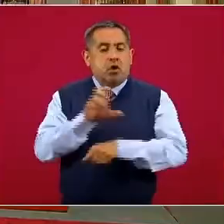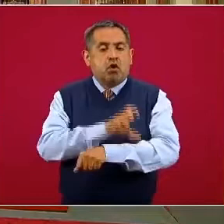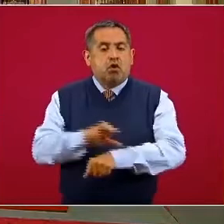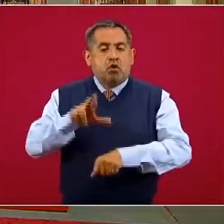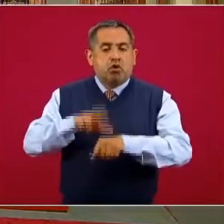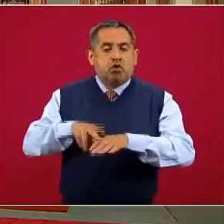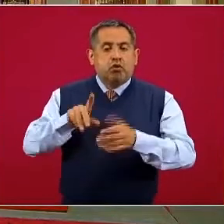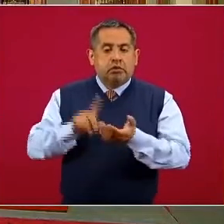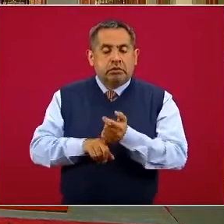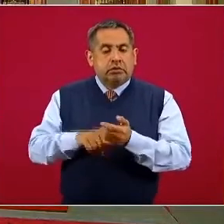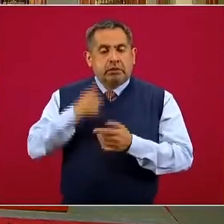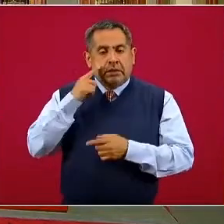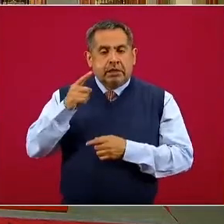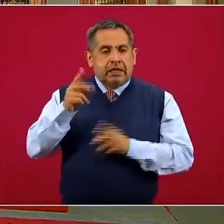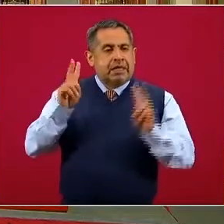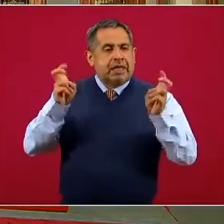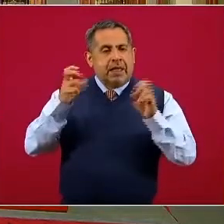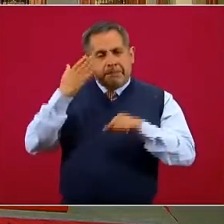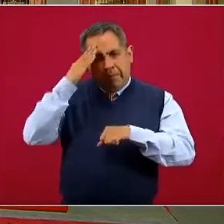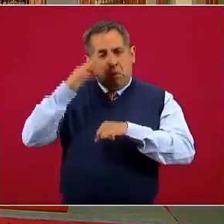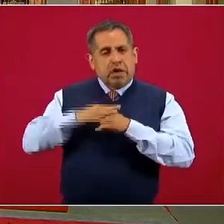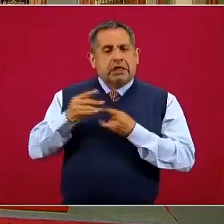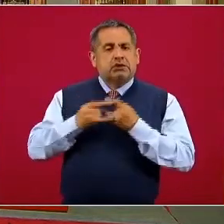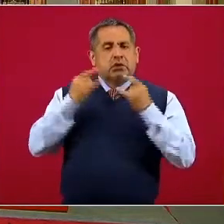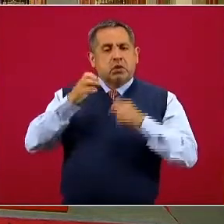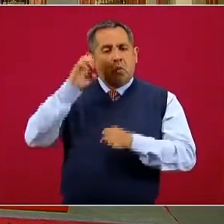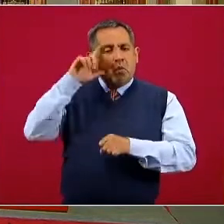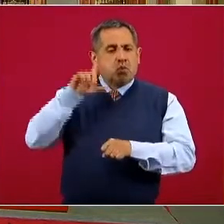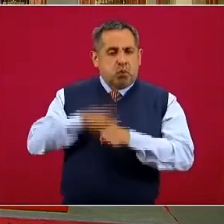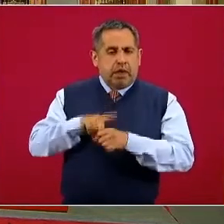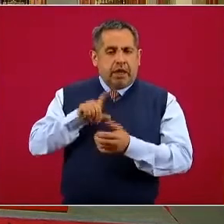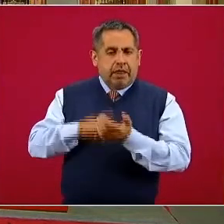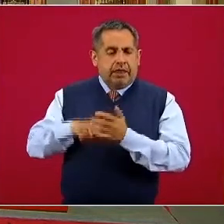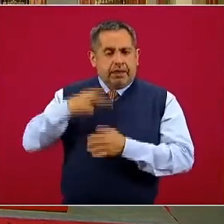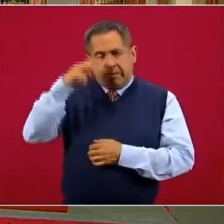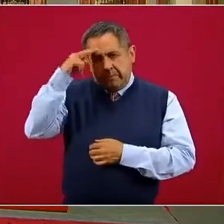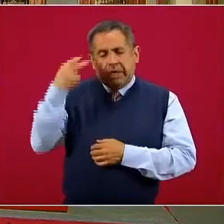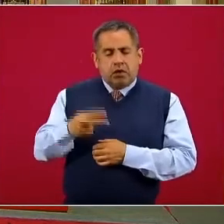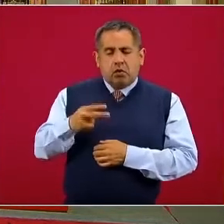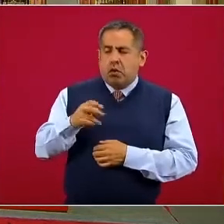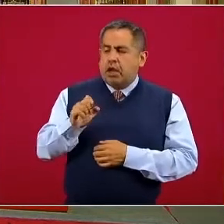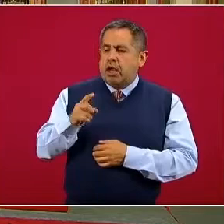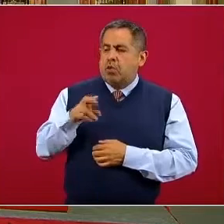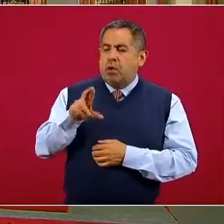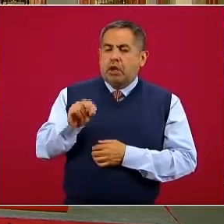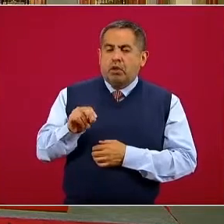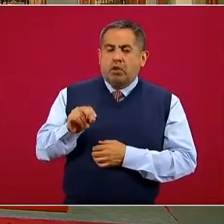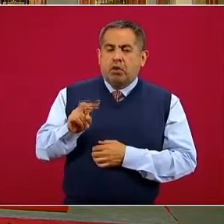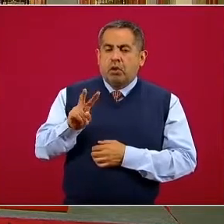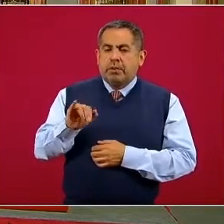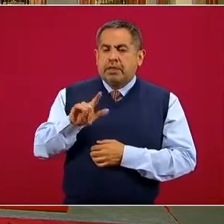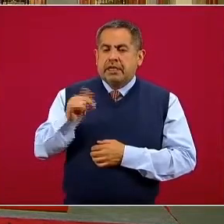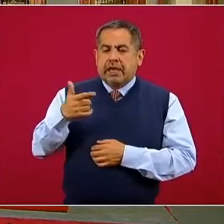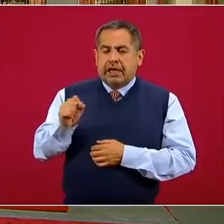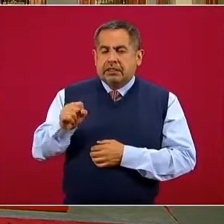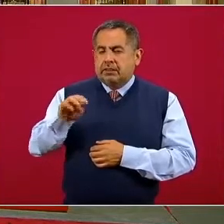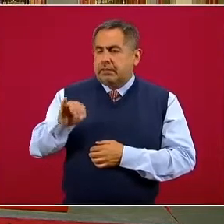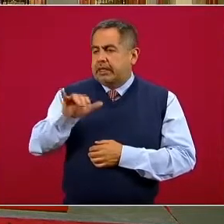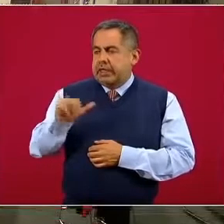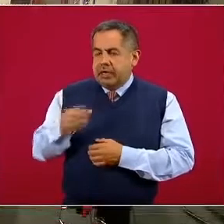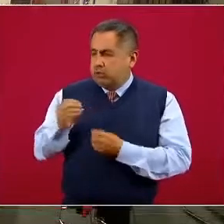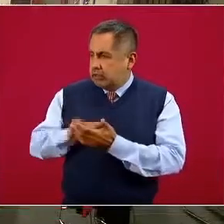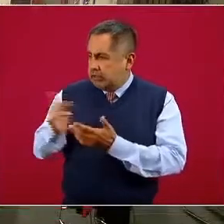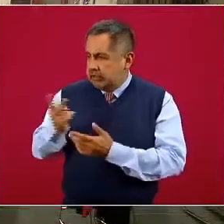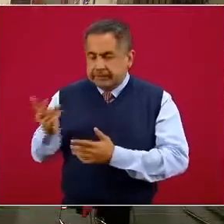coordinador de la Memoria Histórica y Cultural de México, Eduardo Villegas Mejías. Muchas